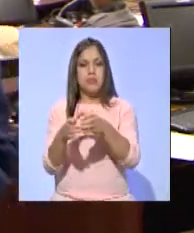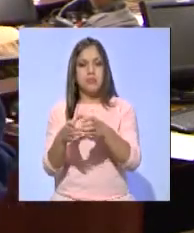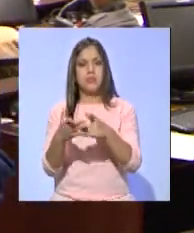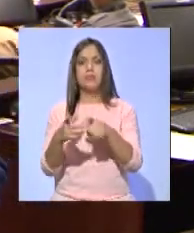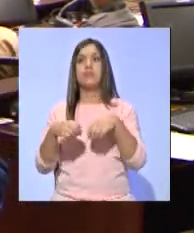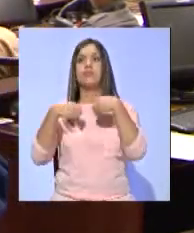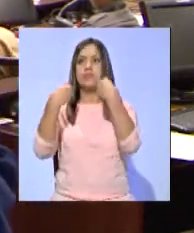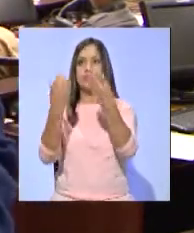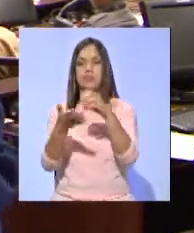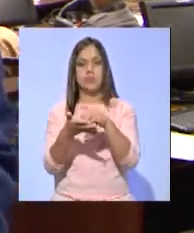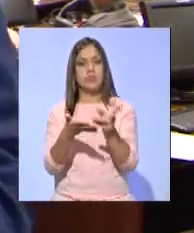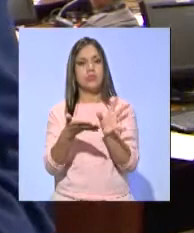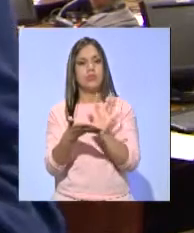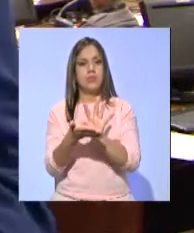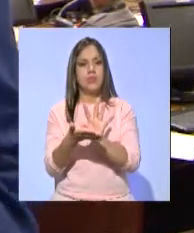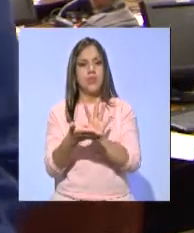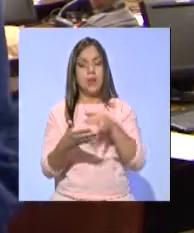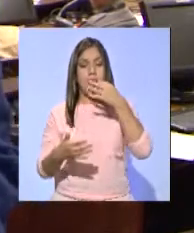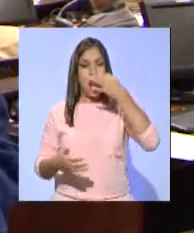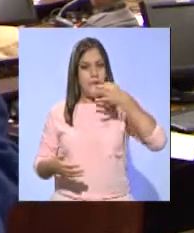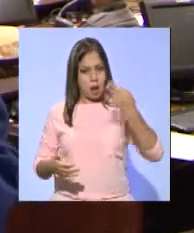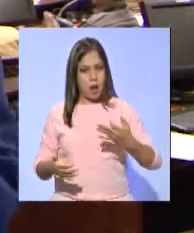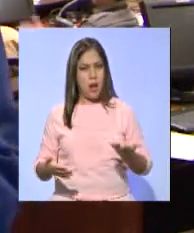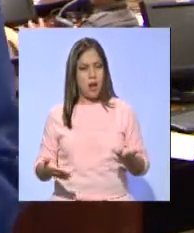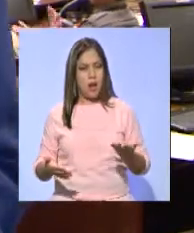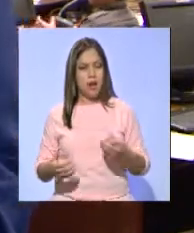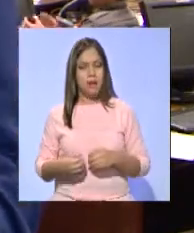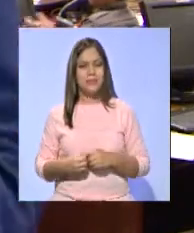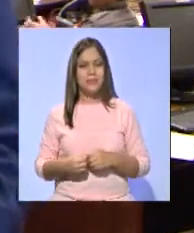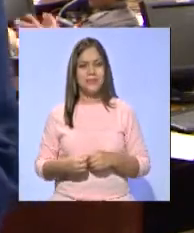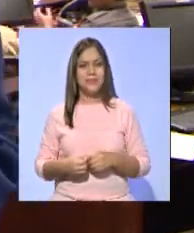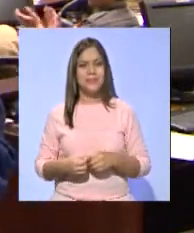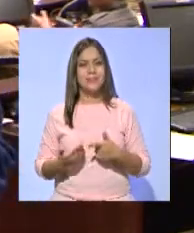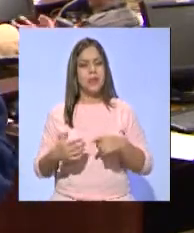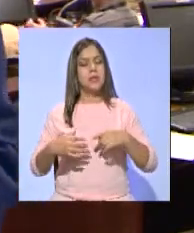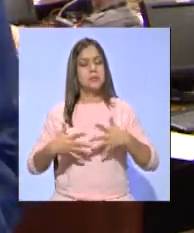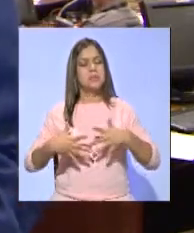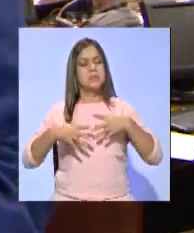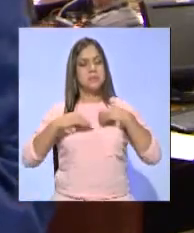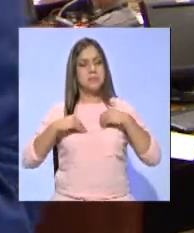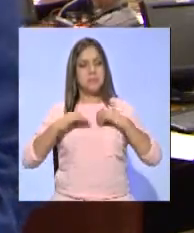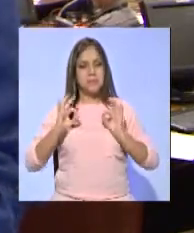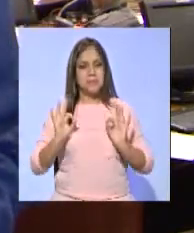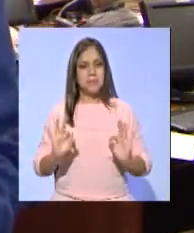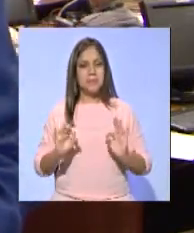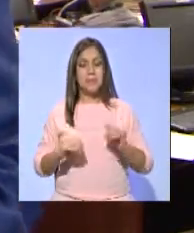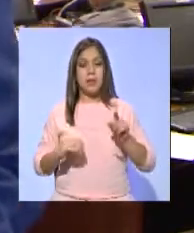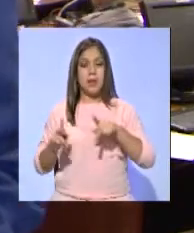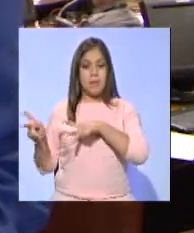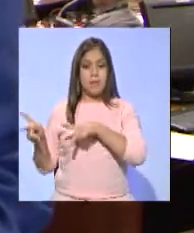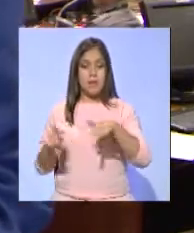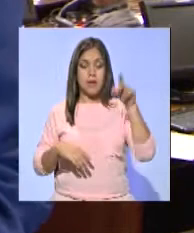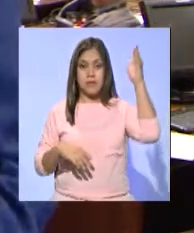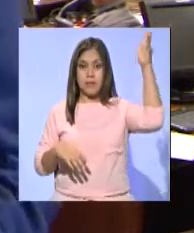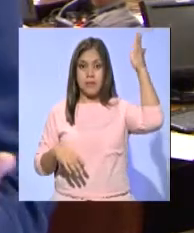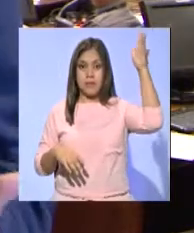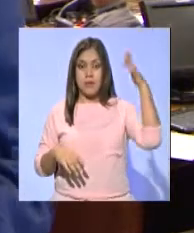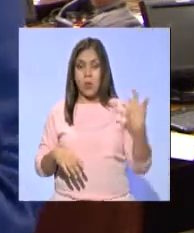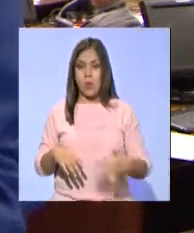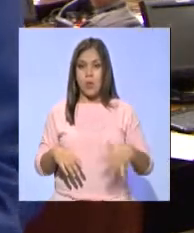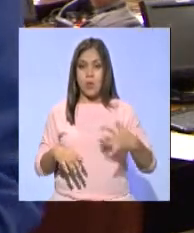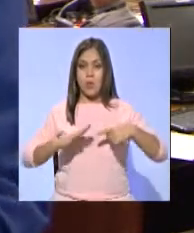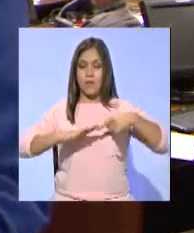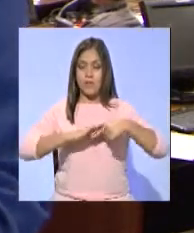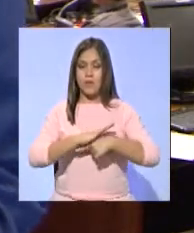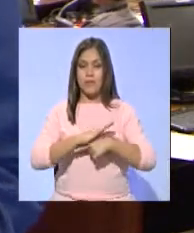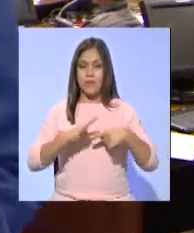la Asamblea Nacional, ya la real, por decirlo de alguna manera, se lo toman muy en serio y vemos que preparan unos discursos bastante, con muchos